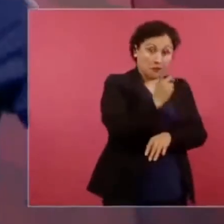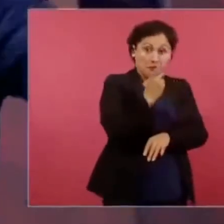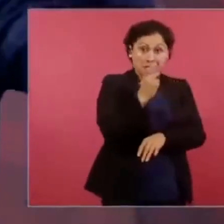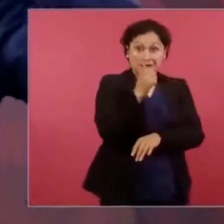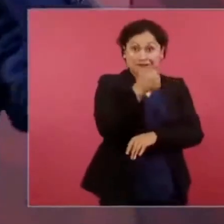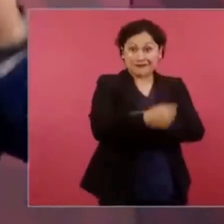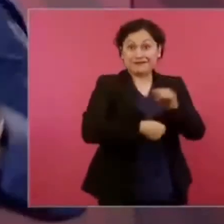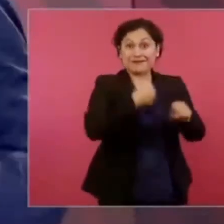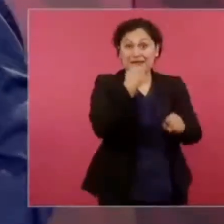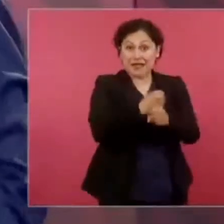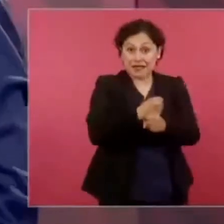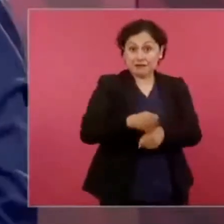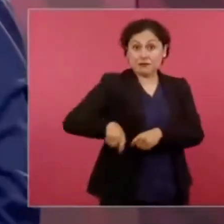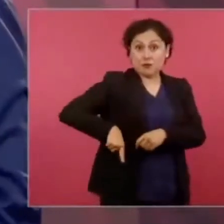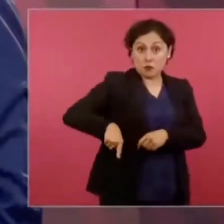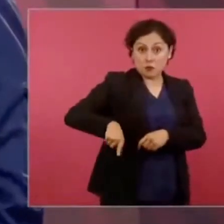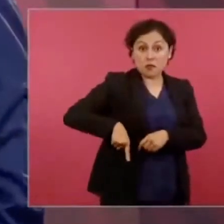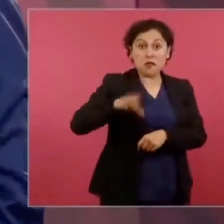completamente.